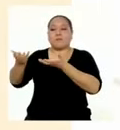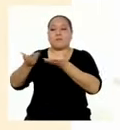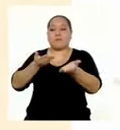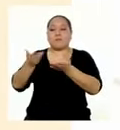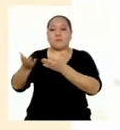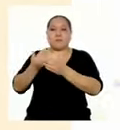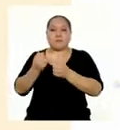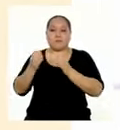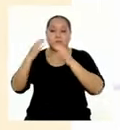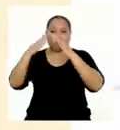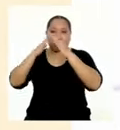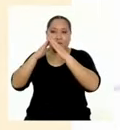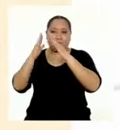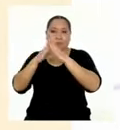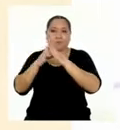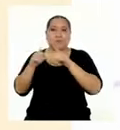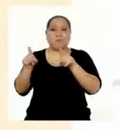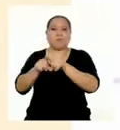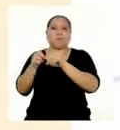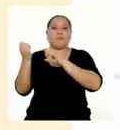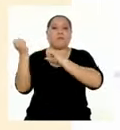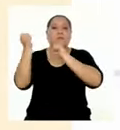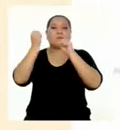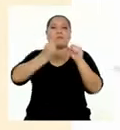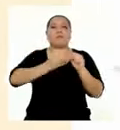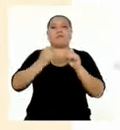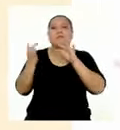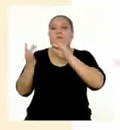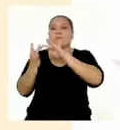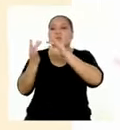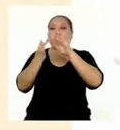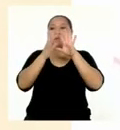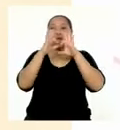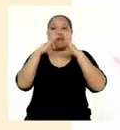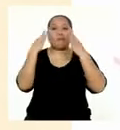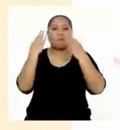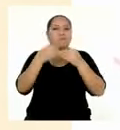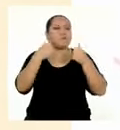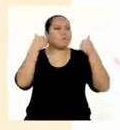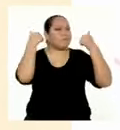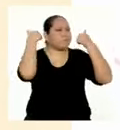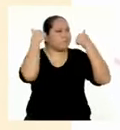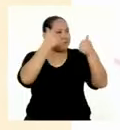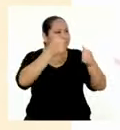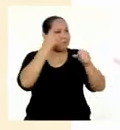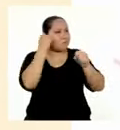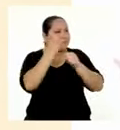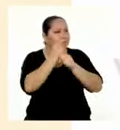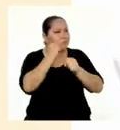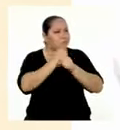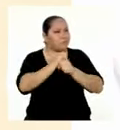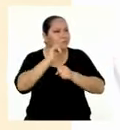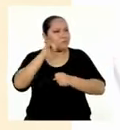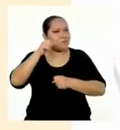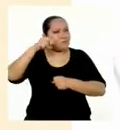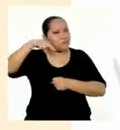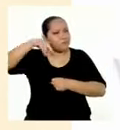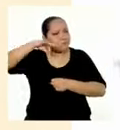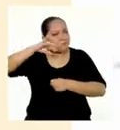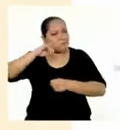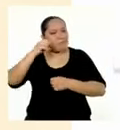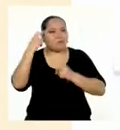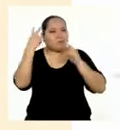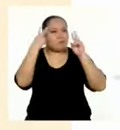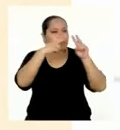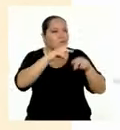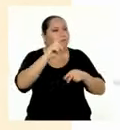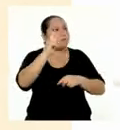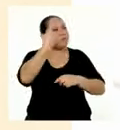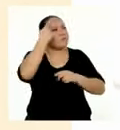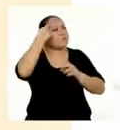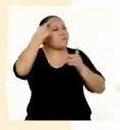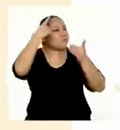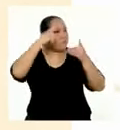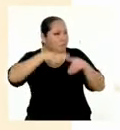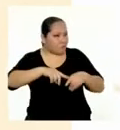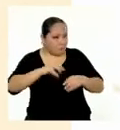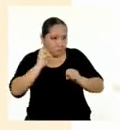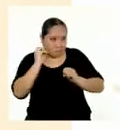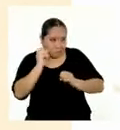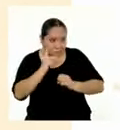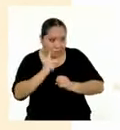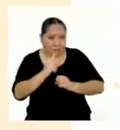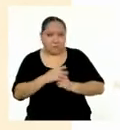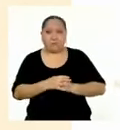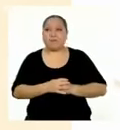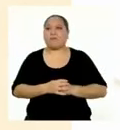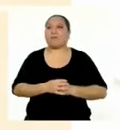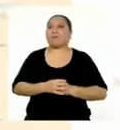fortalecer nuestros vínculos como familia. Has hecho un gran trabajo, Yanira. Veamos tu primer acuerdo, ¿te